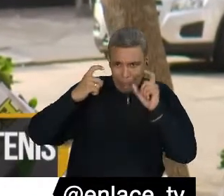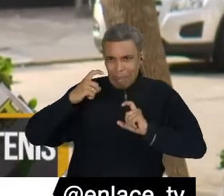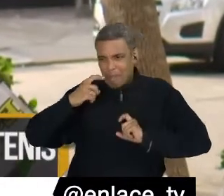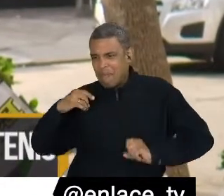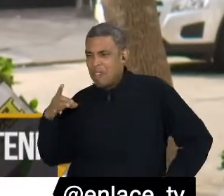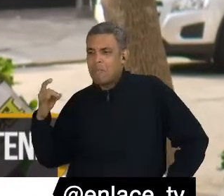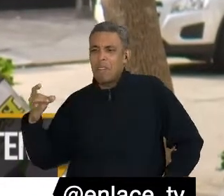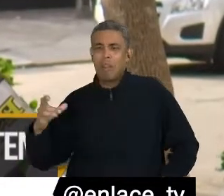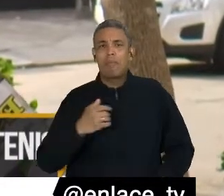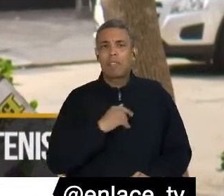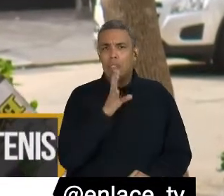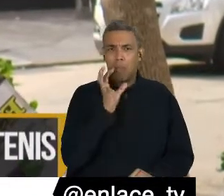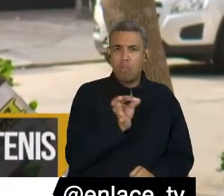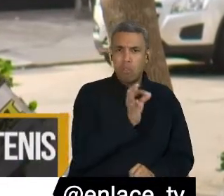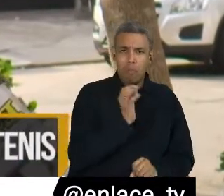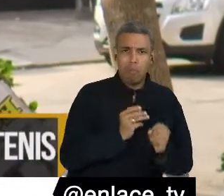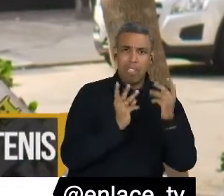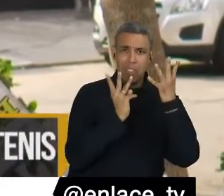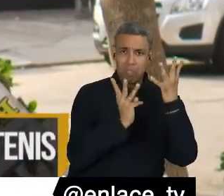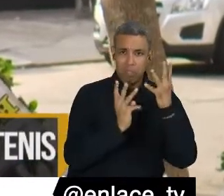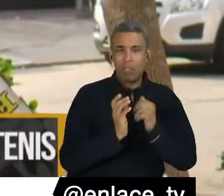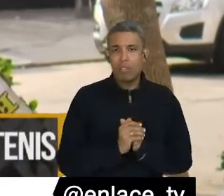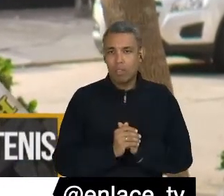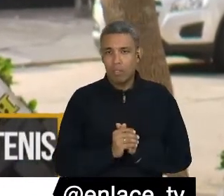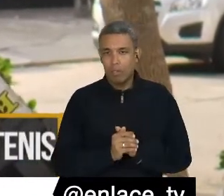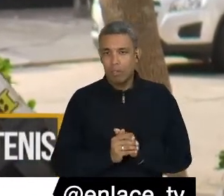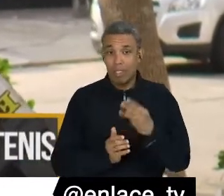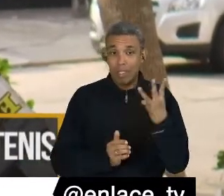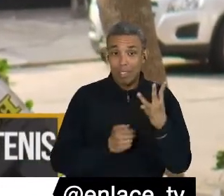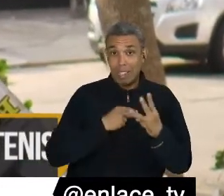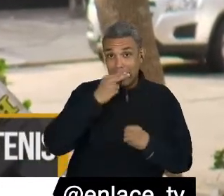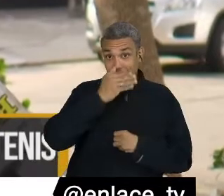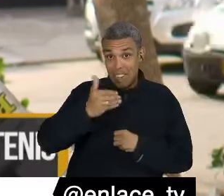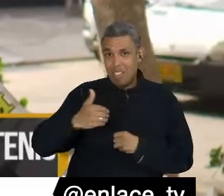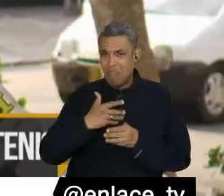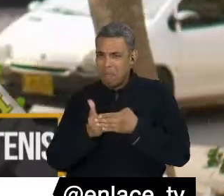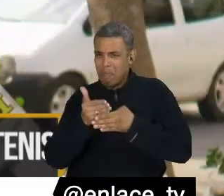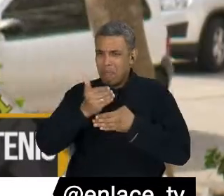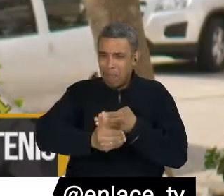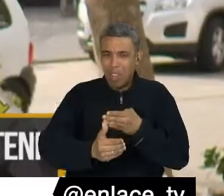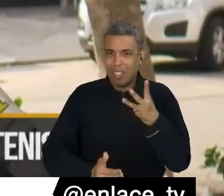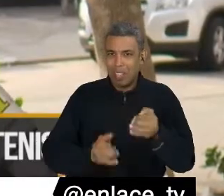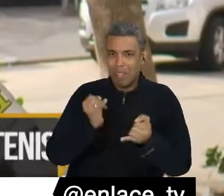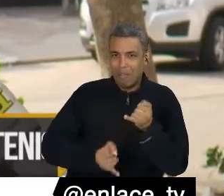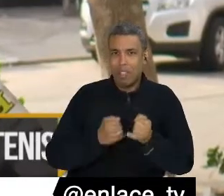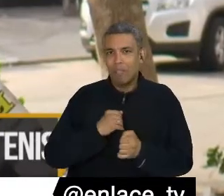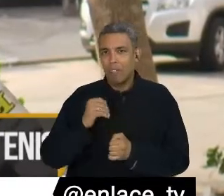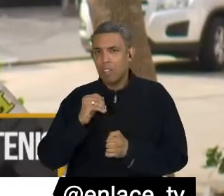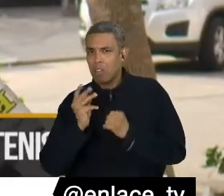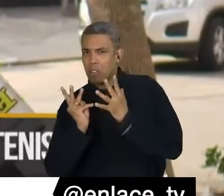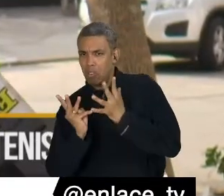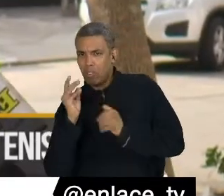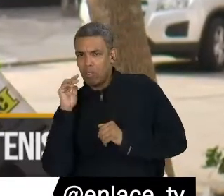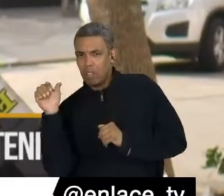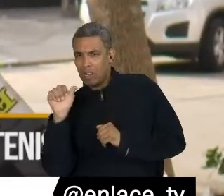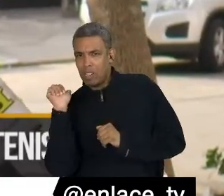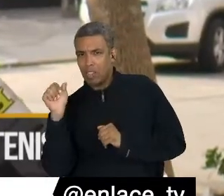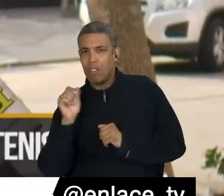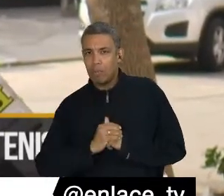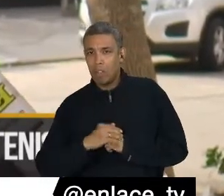8 masculino quedaron 3 niños en las finales, en 8 femenino una niña, en 9